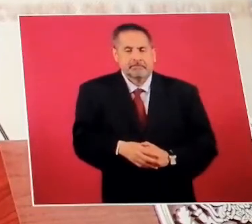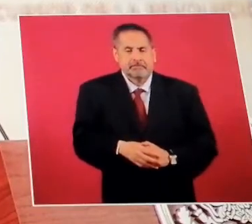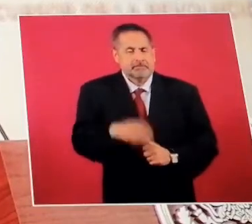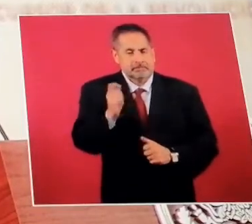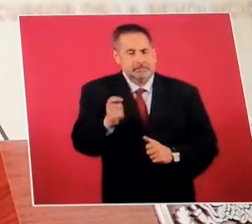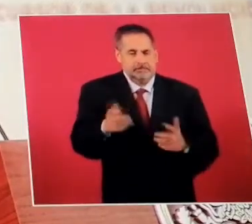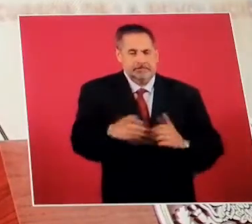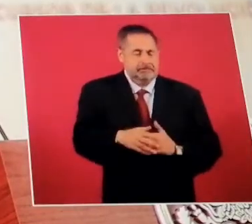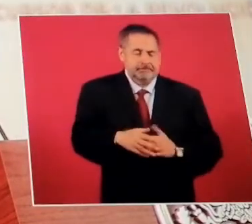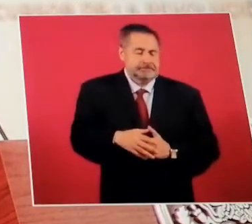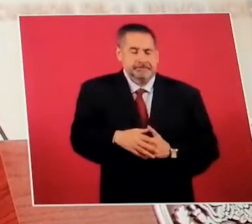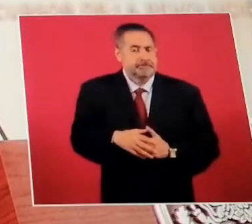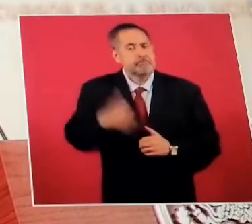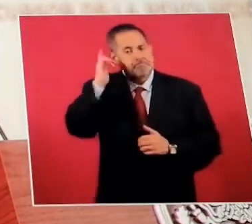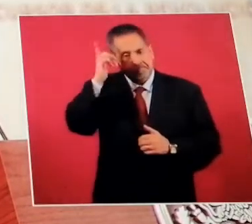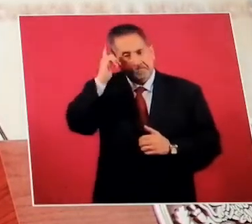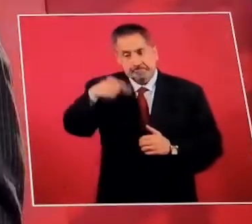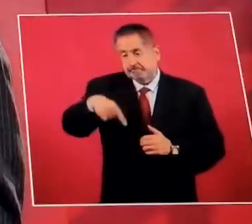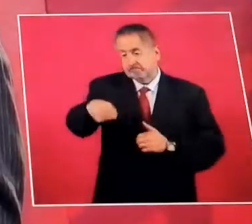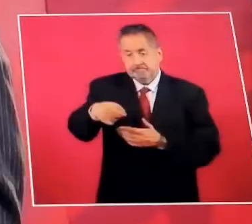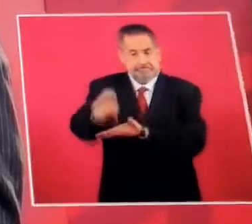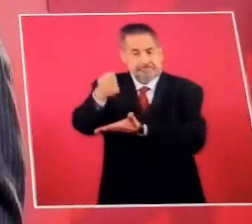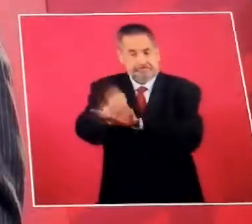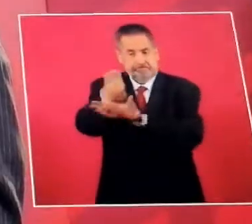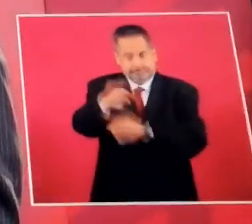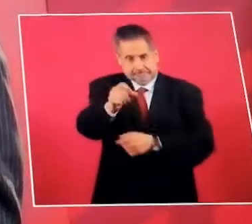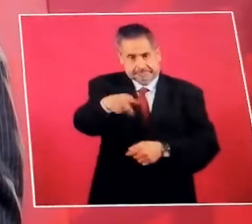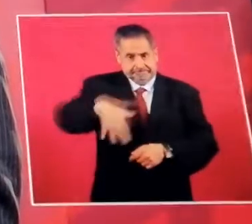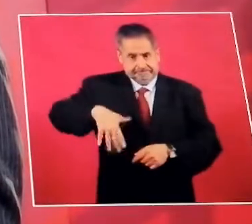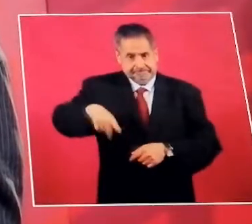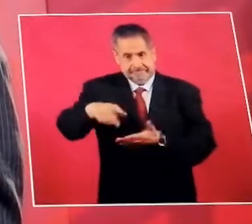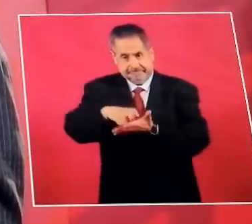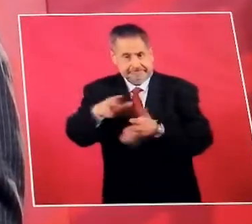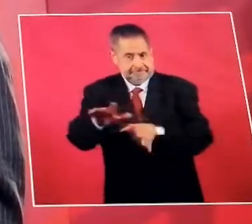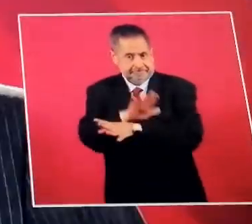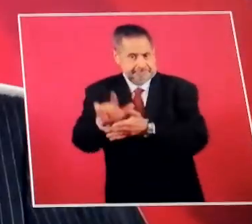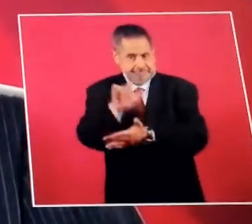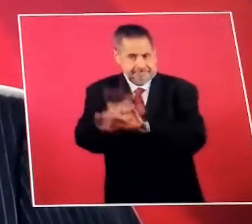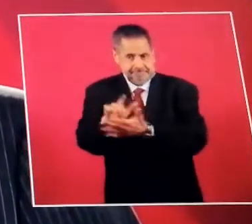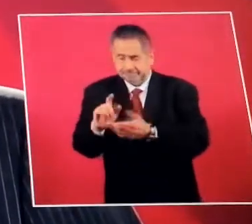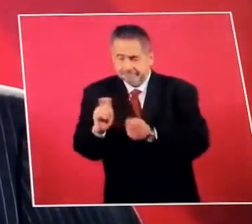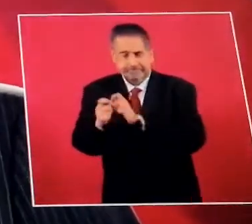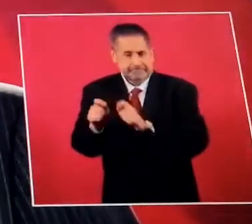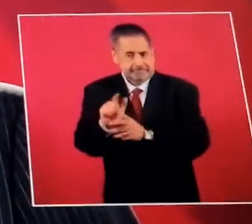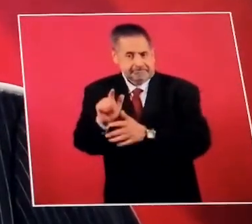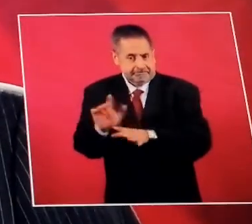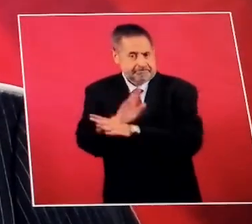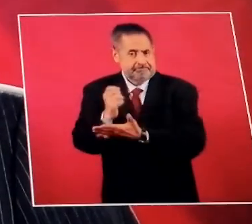Entonces, ojalá y se apruebe esta reforma, y